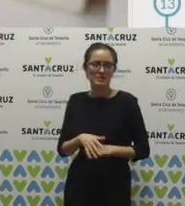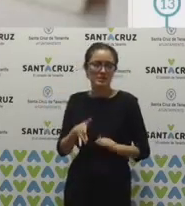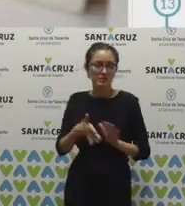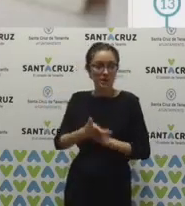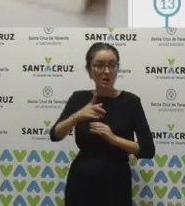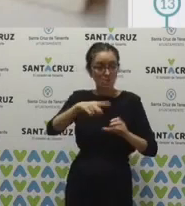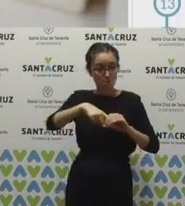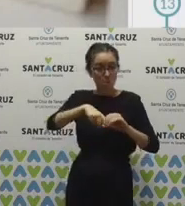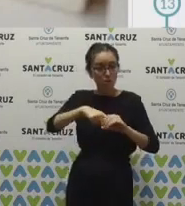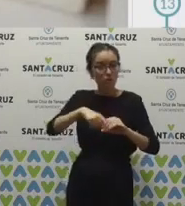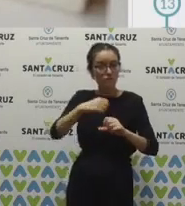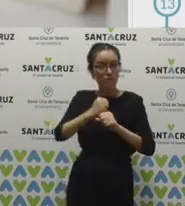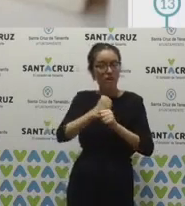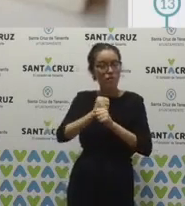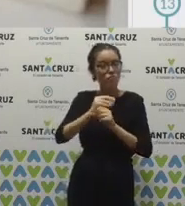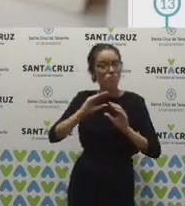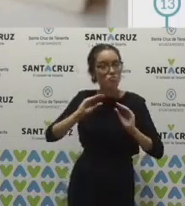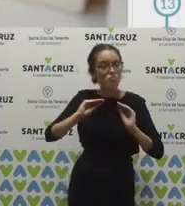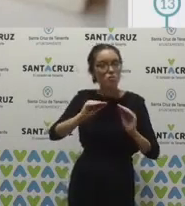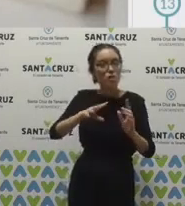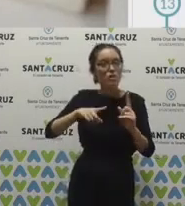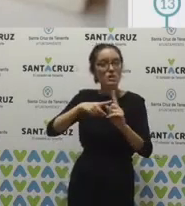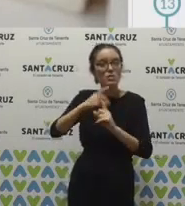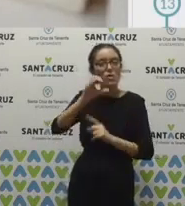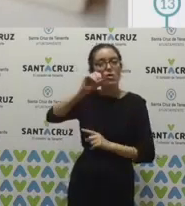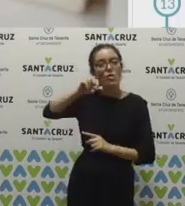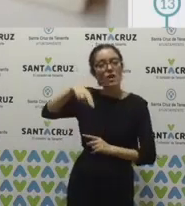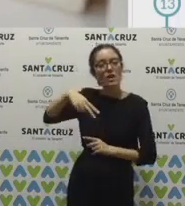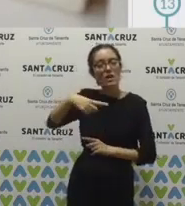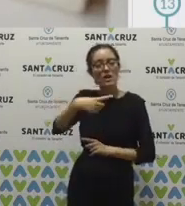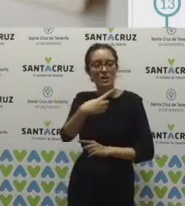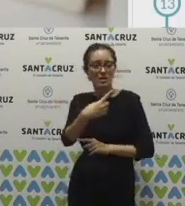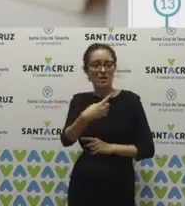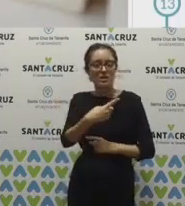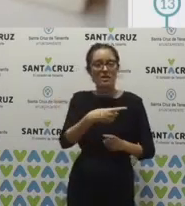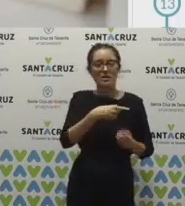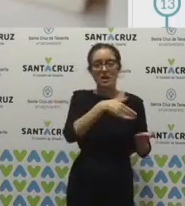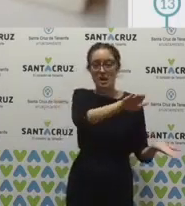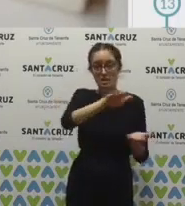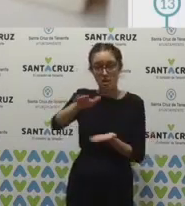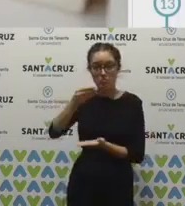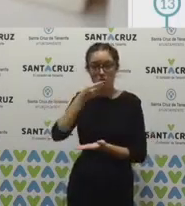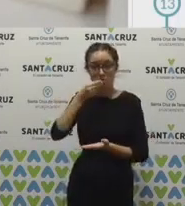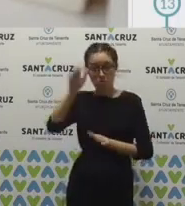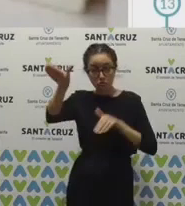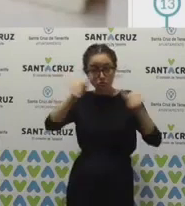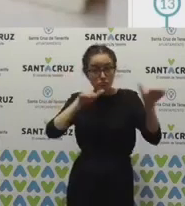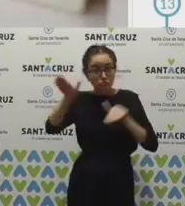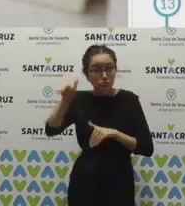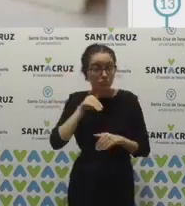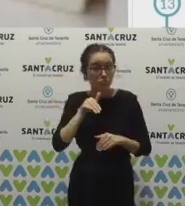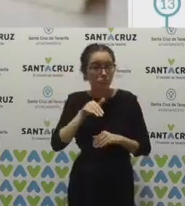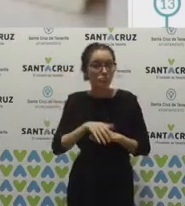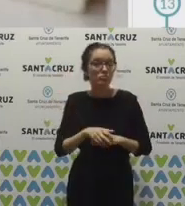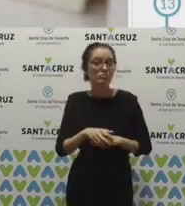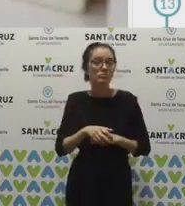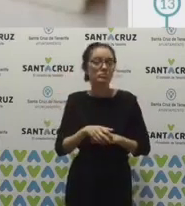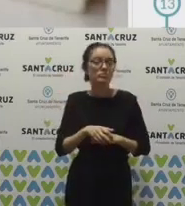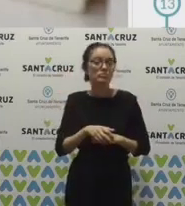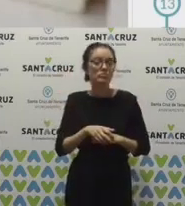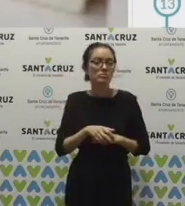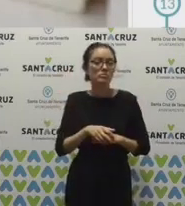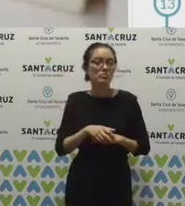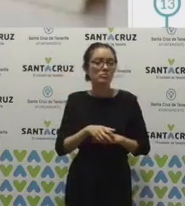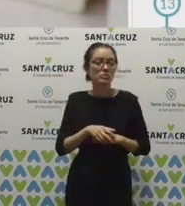trabajo para convocar a la ong de reparto de alimentos usted porque está convencida de que yo